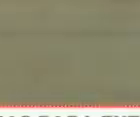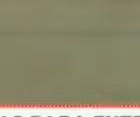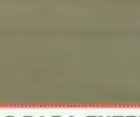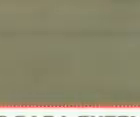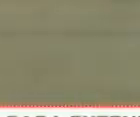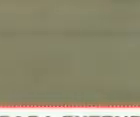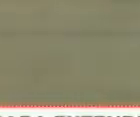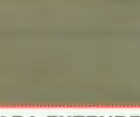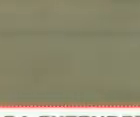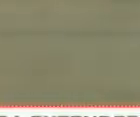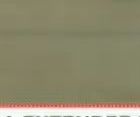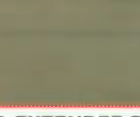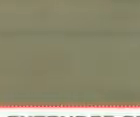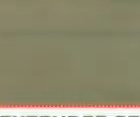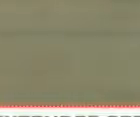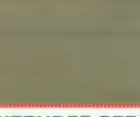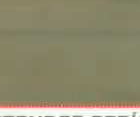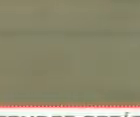Queremos agradecer